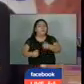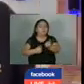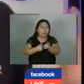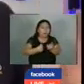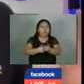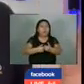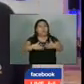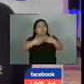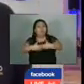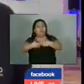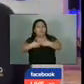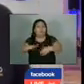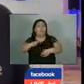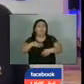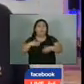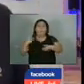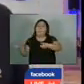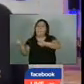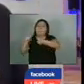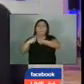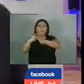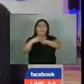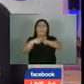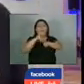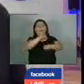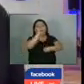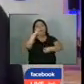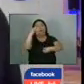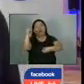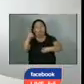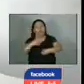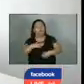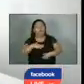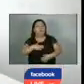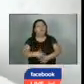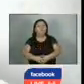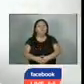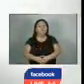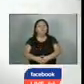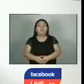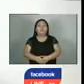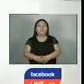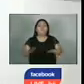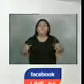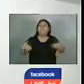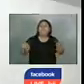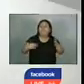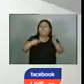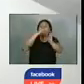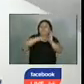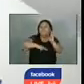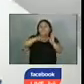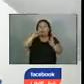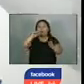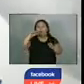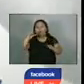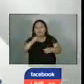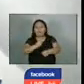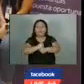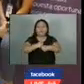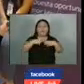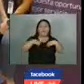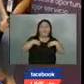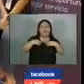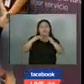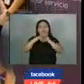respaldo. Tenemos de socios internacionales las principales reaseguradoras del mundo. Entre el portafolio de seguros de AXA se encuentran seguros de